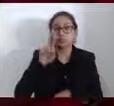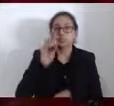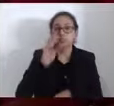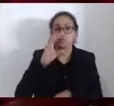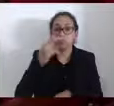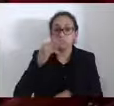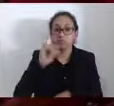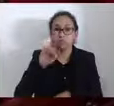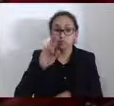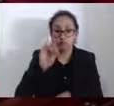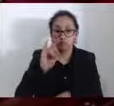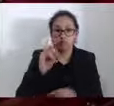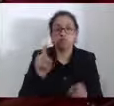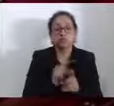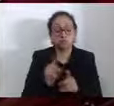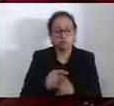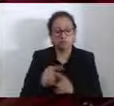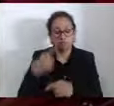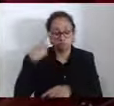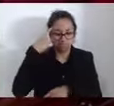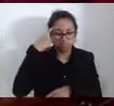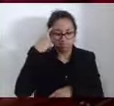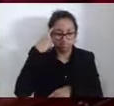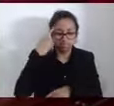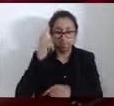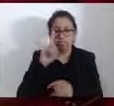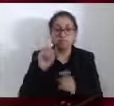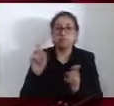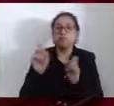esto a una situación de una